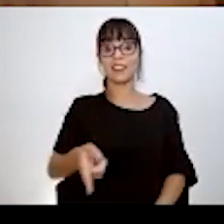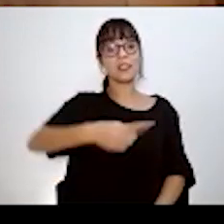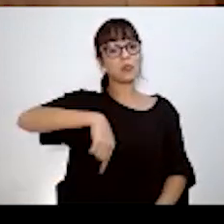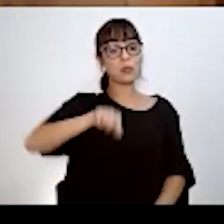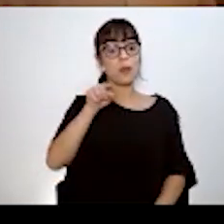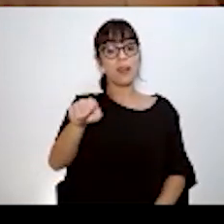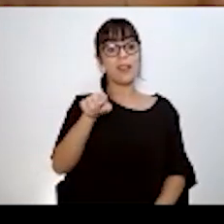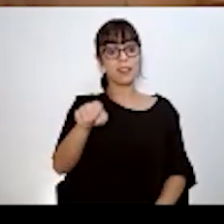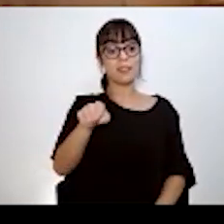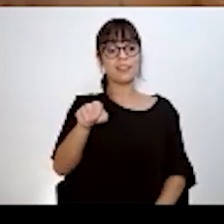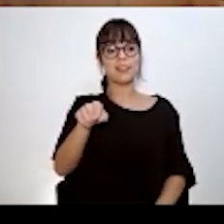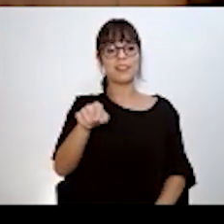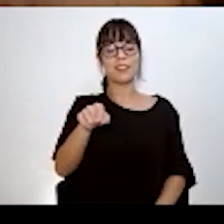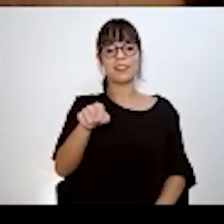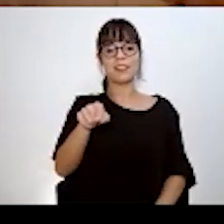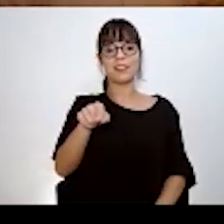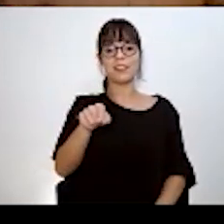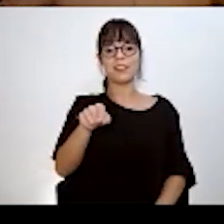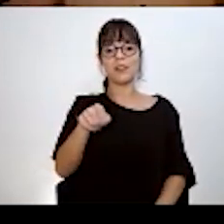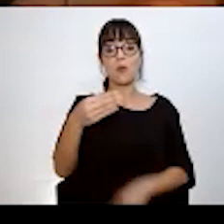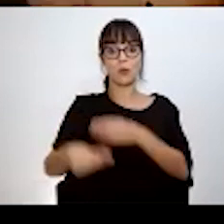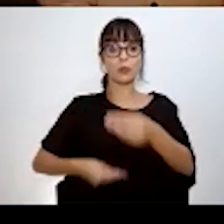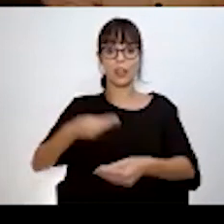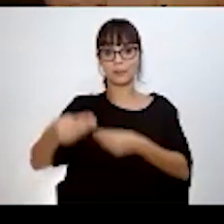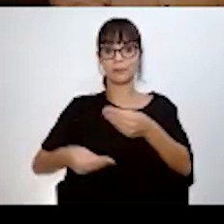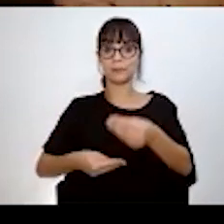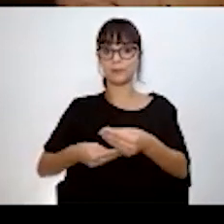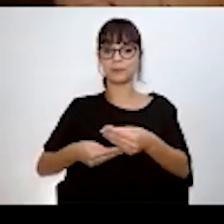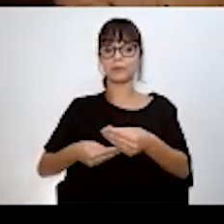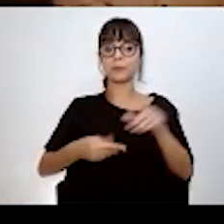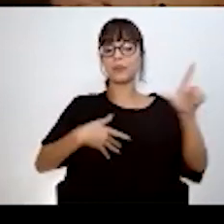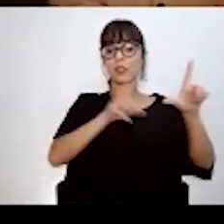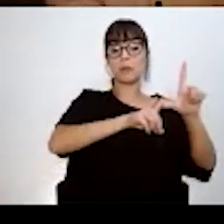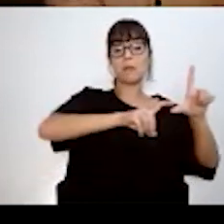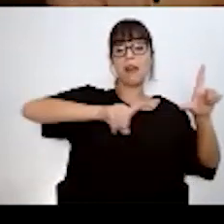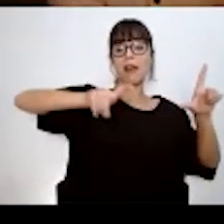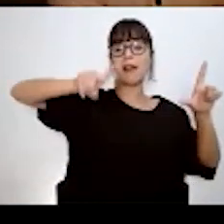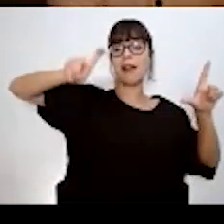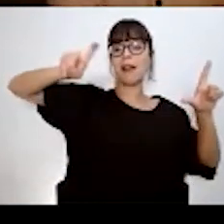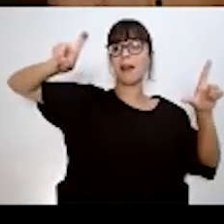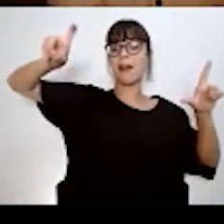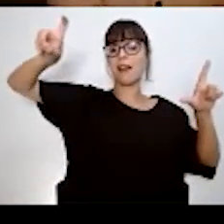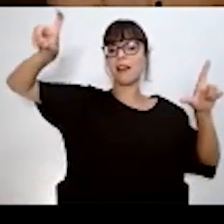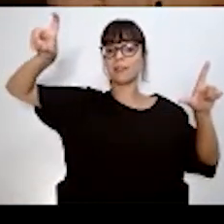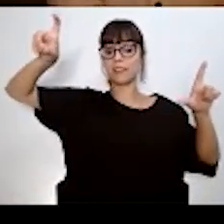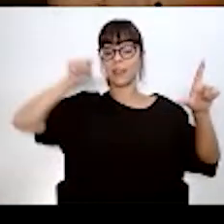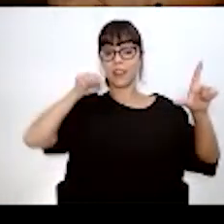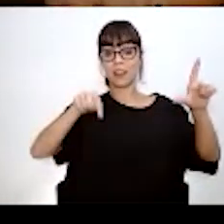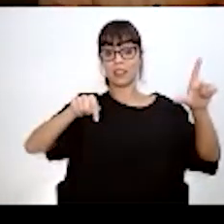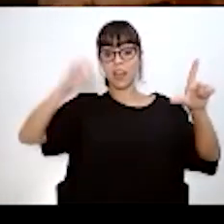crecimiento exponencial, que es un crecimiento continuo de principio a fin, que podríamos decir, oye, los canarios llegaron a esta isla, unas pocas parejas,